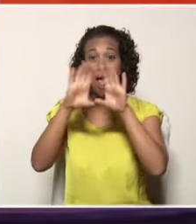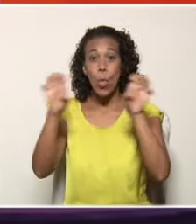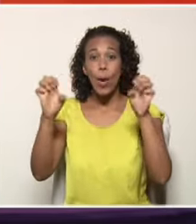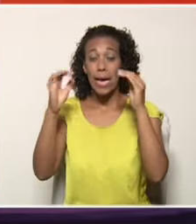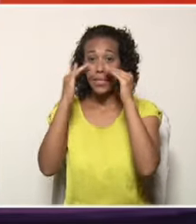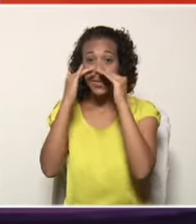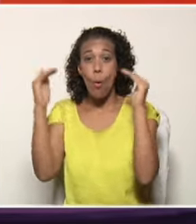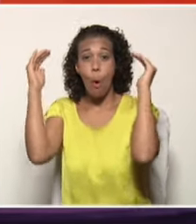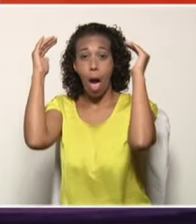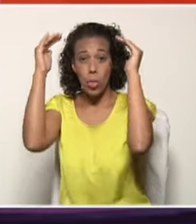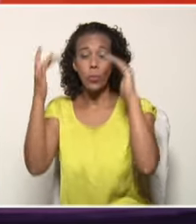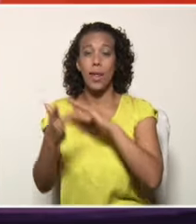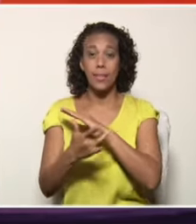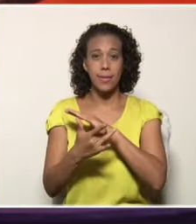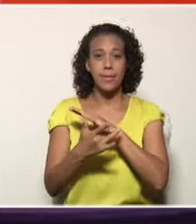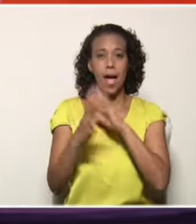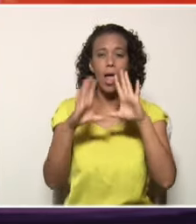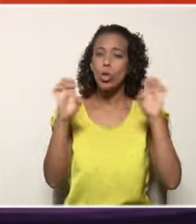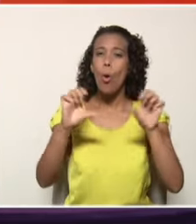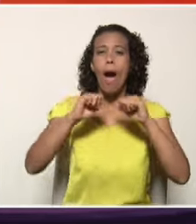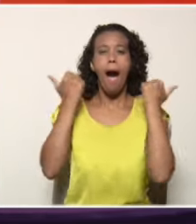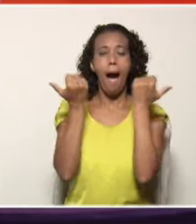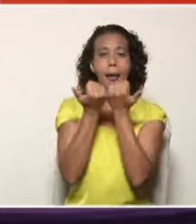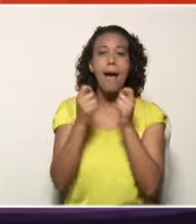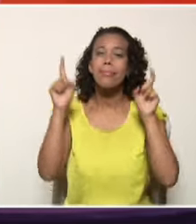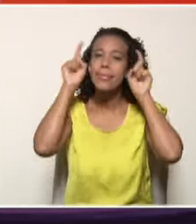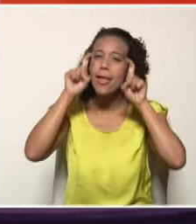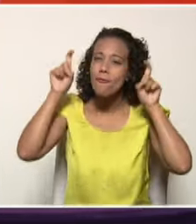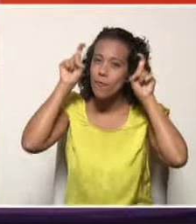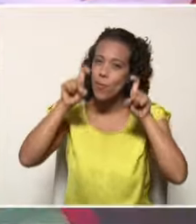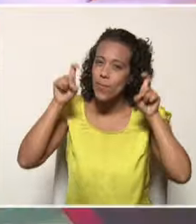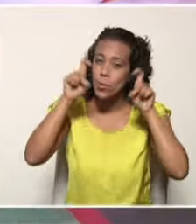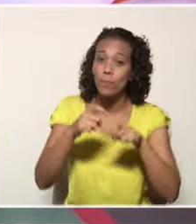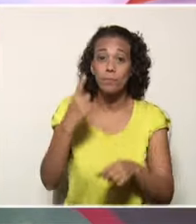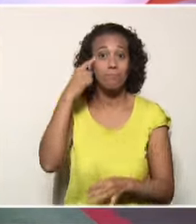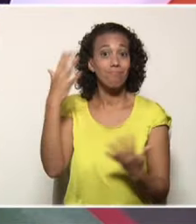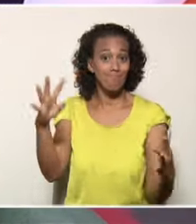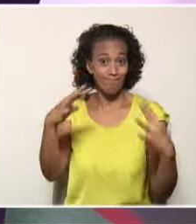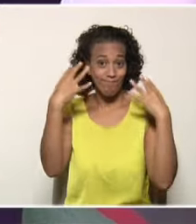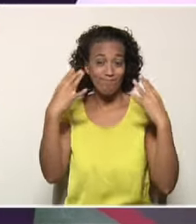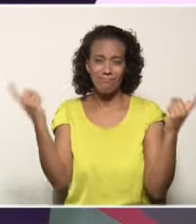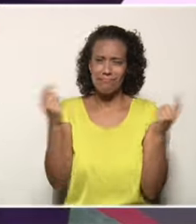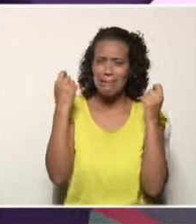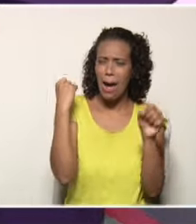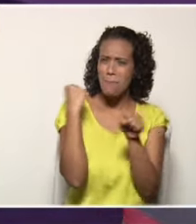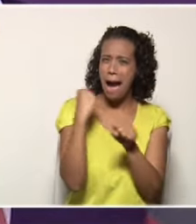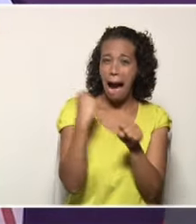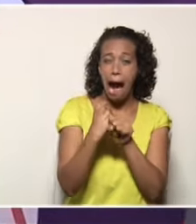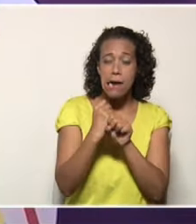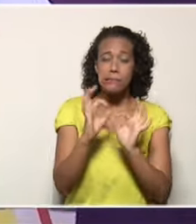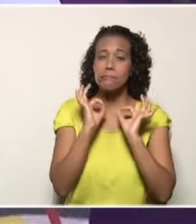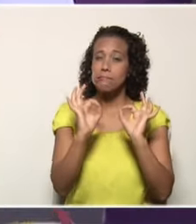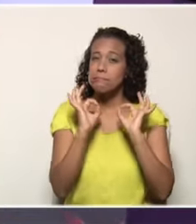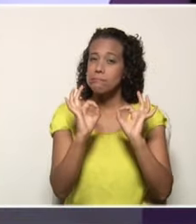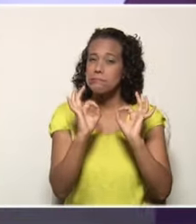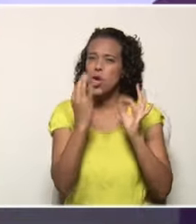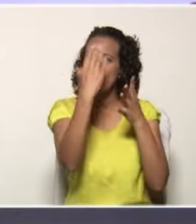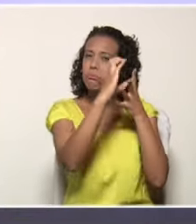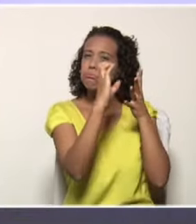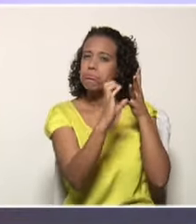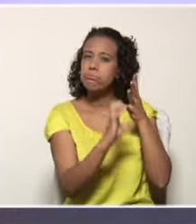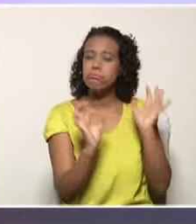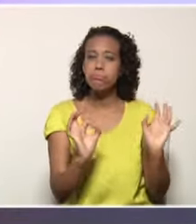de educación para adultos en todas las áreas de formación. Por eso, la jornada de hoy estará caracterizada por el